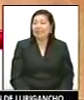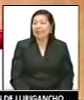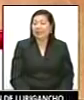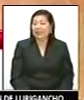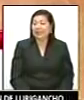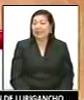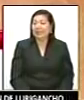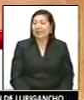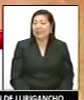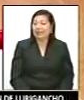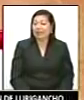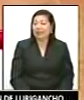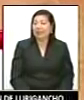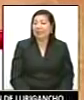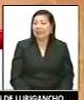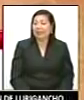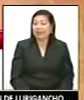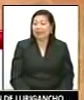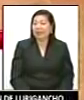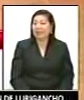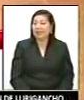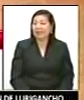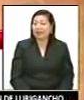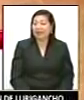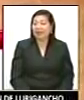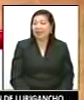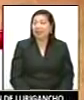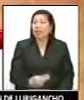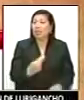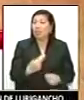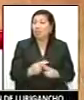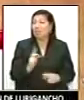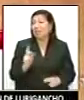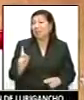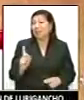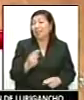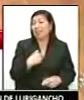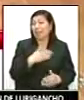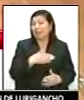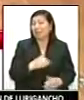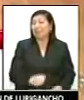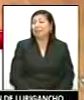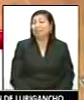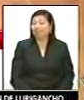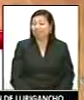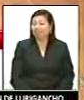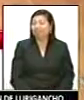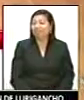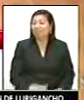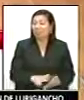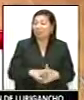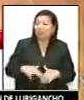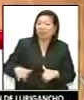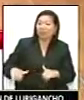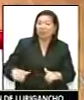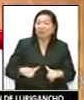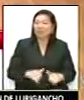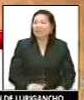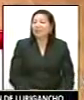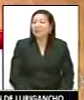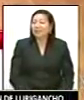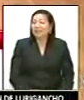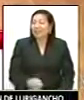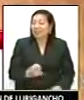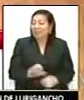favor, congresista Edira Wilca a favor, congresista Mario Mantilla a favor. Aprobado por unanimidad,